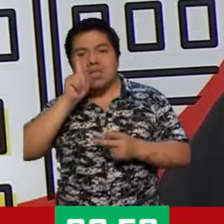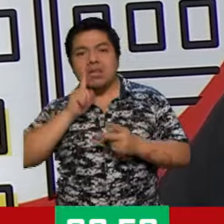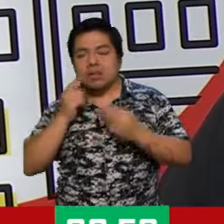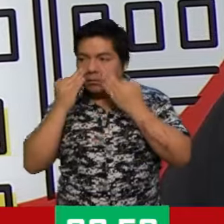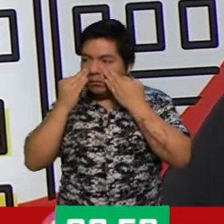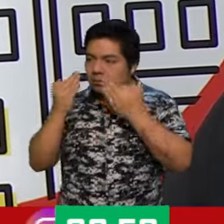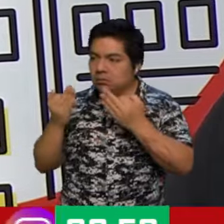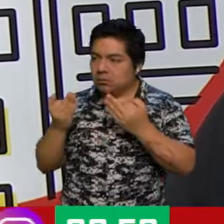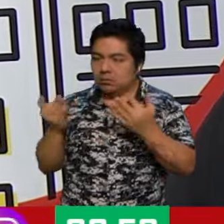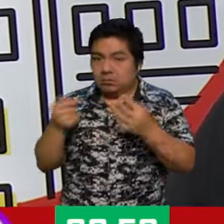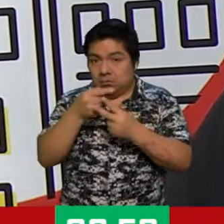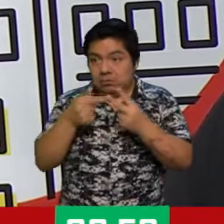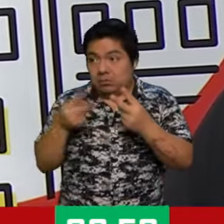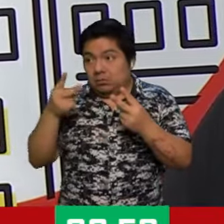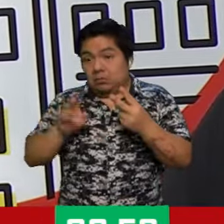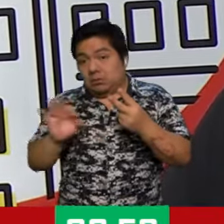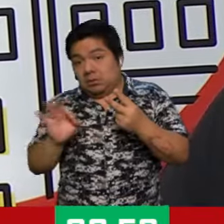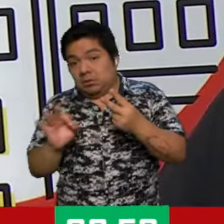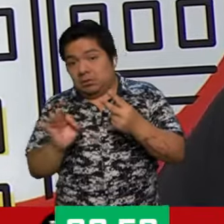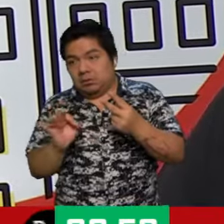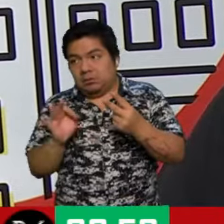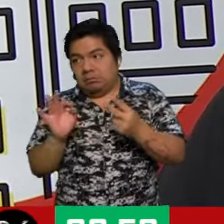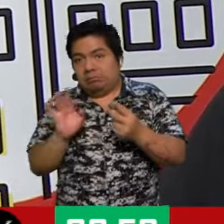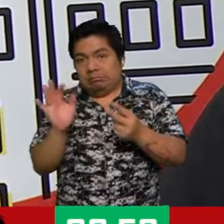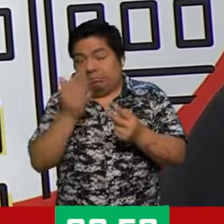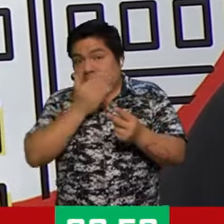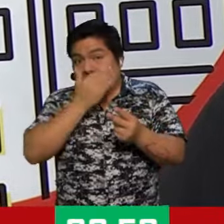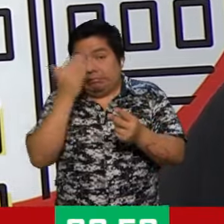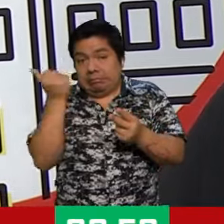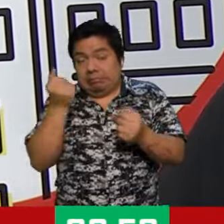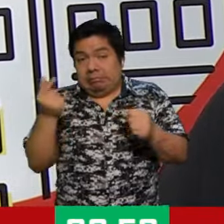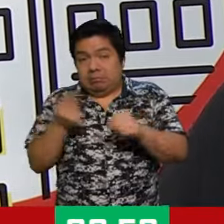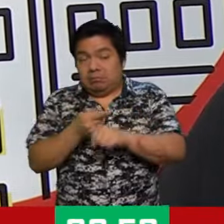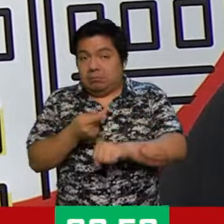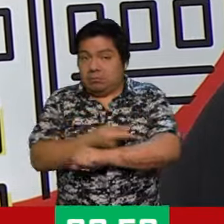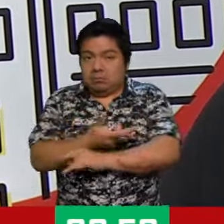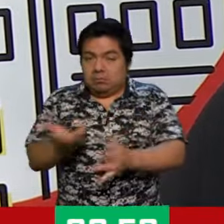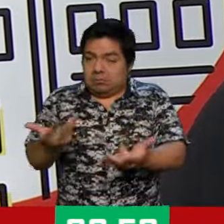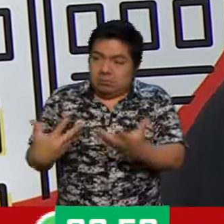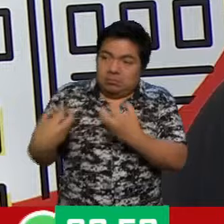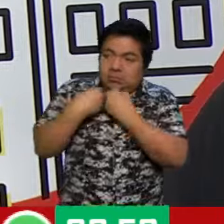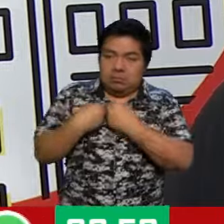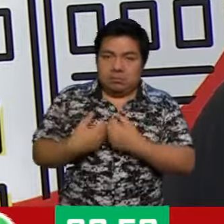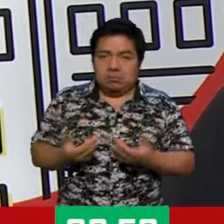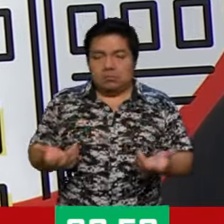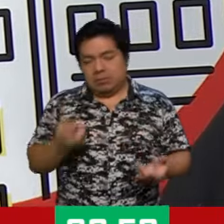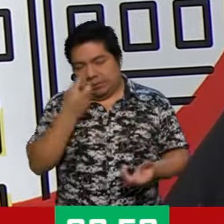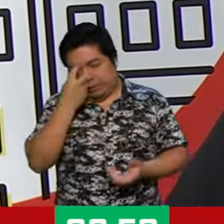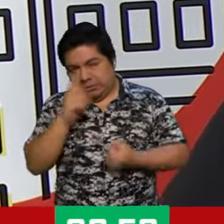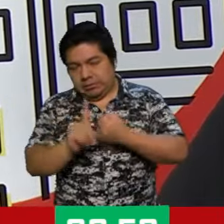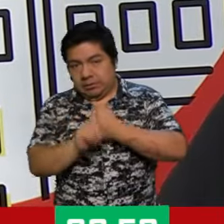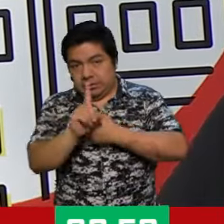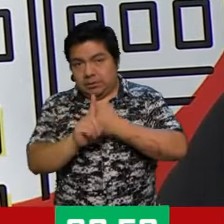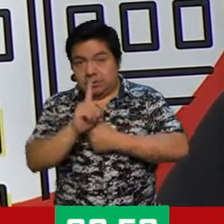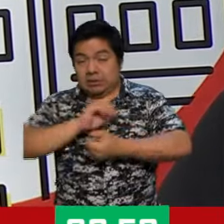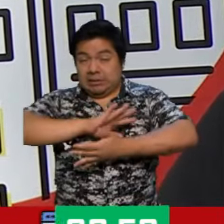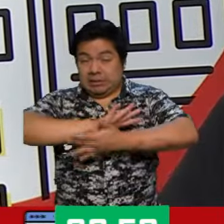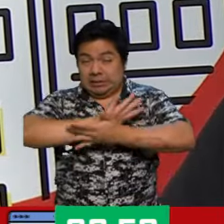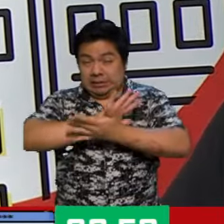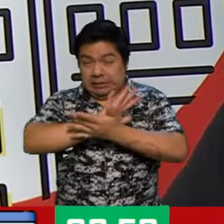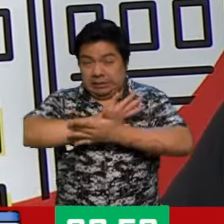Si no estuvieran esas dos personas ahí... Sí, sobres, literalmente. Es que ese es el problema. La discriminación